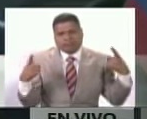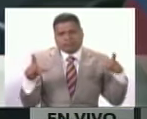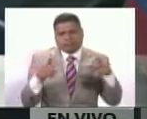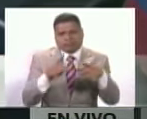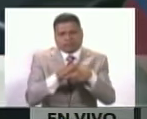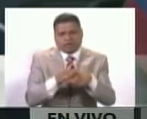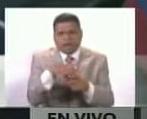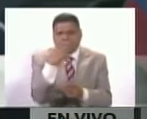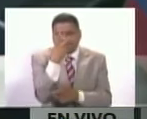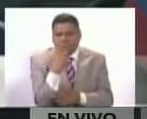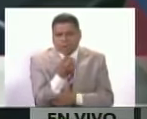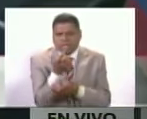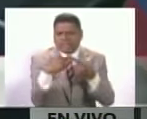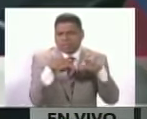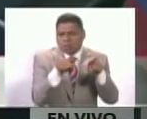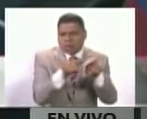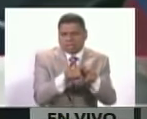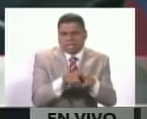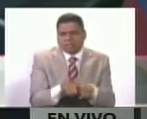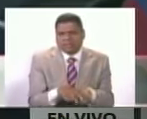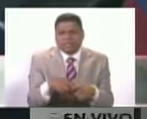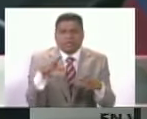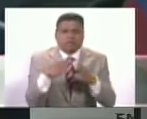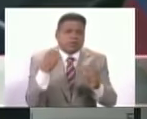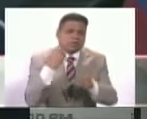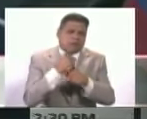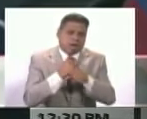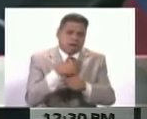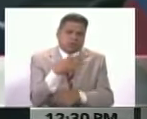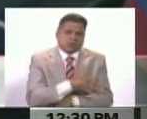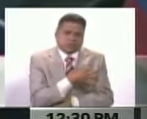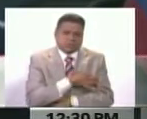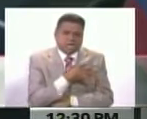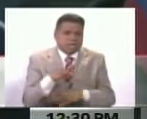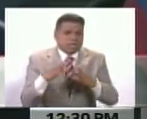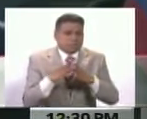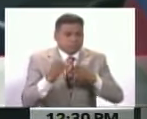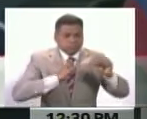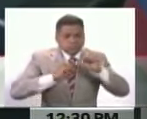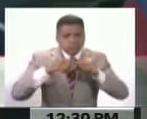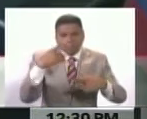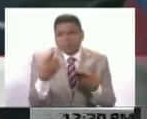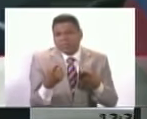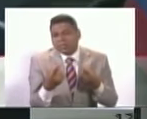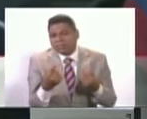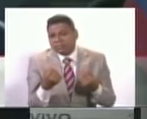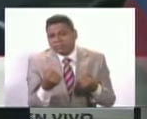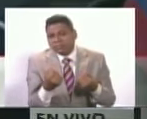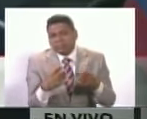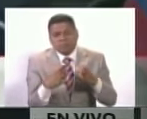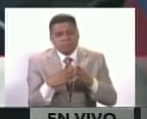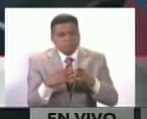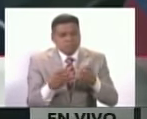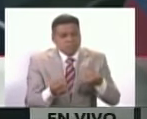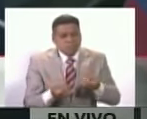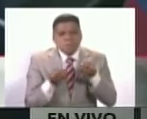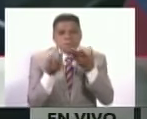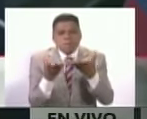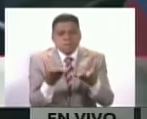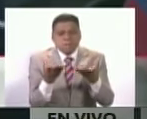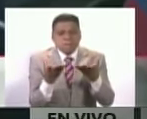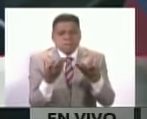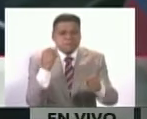pobreza, de la desigualdad, de la obra social, del dinamismo económico y de la generación de empleo.